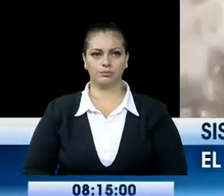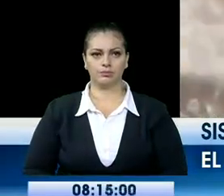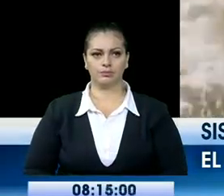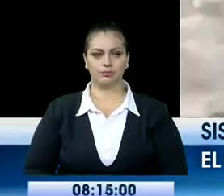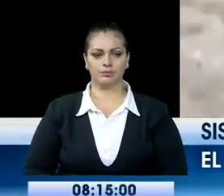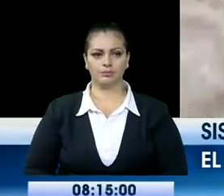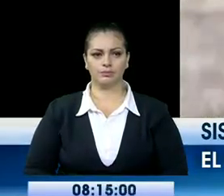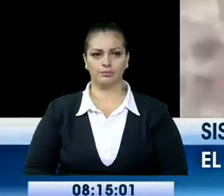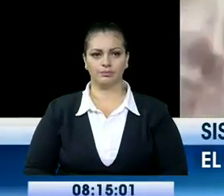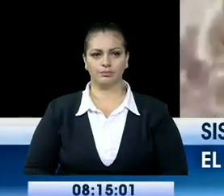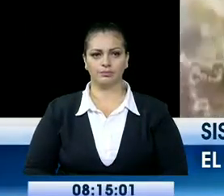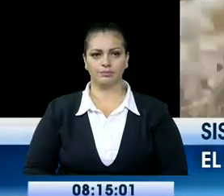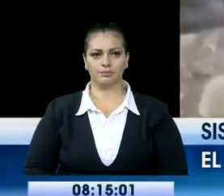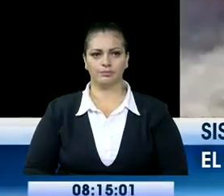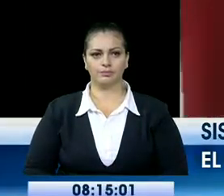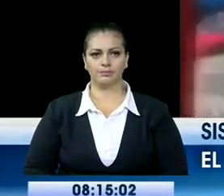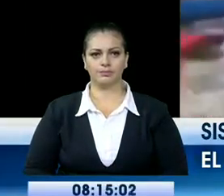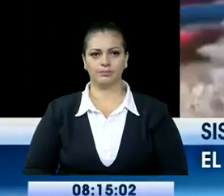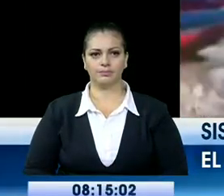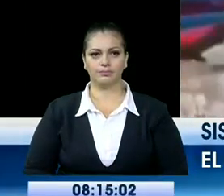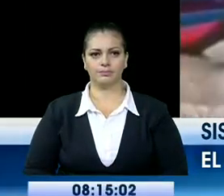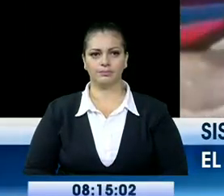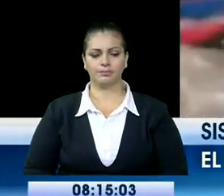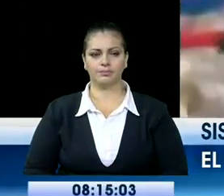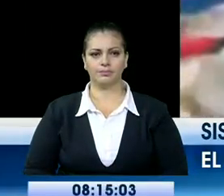La desesperación.